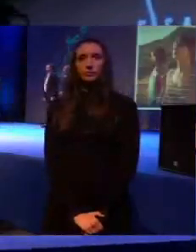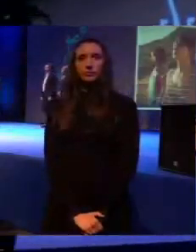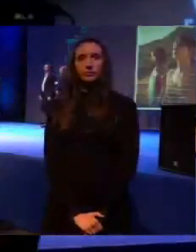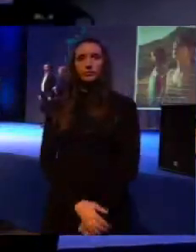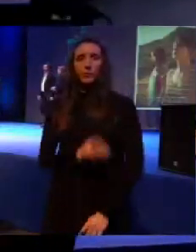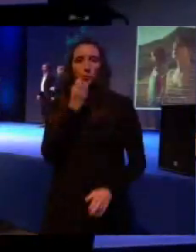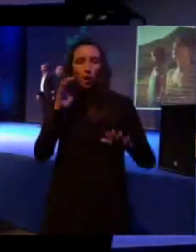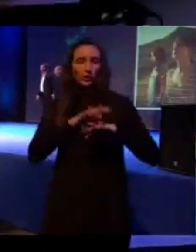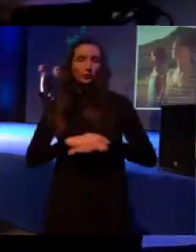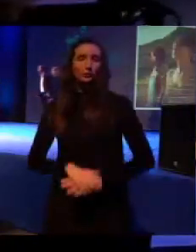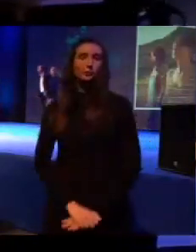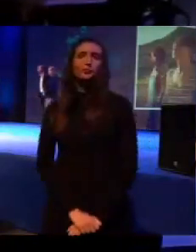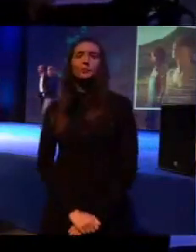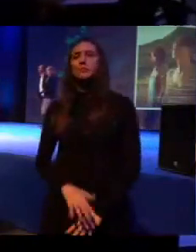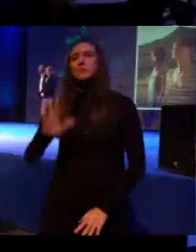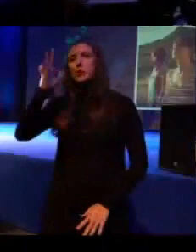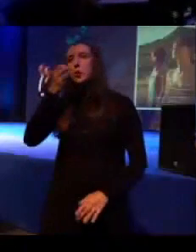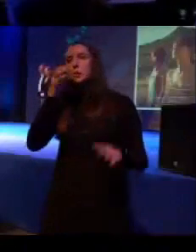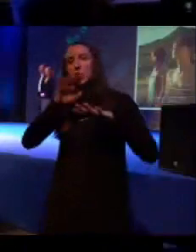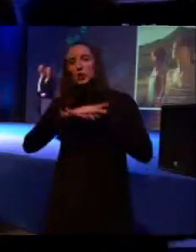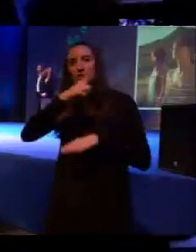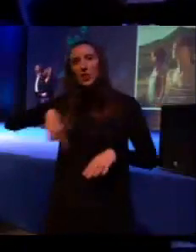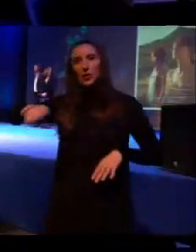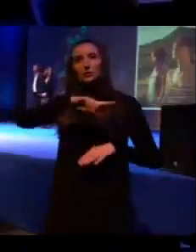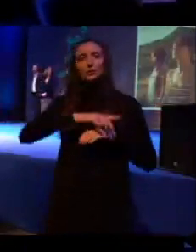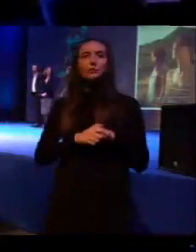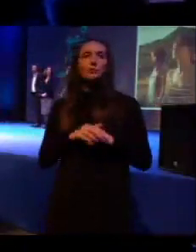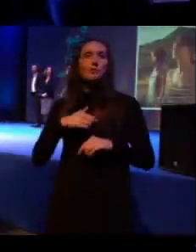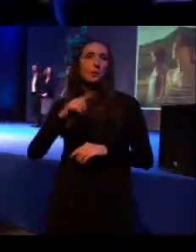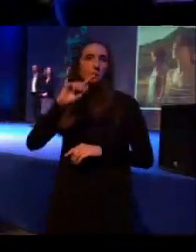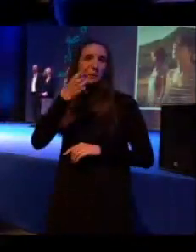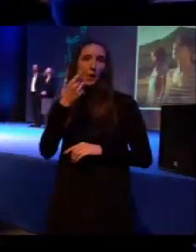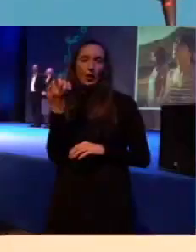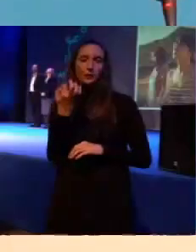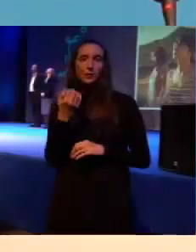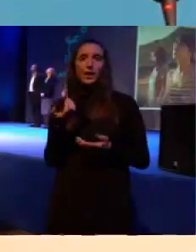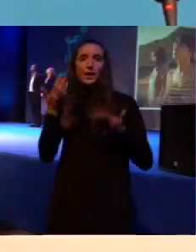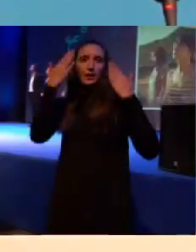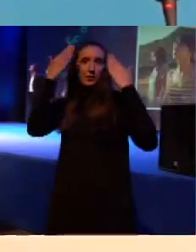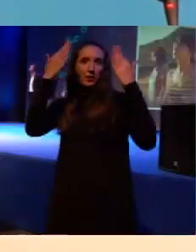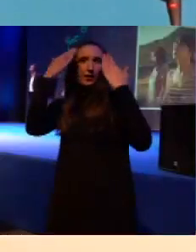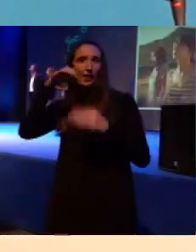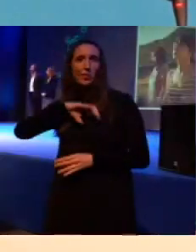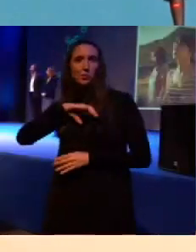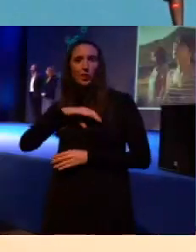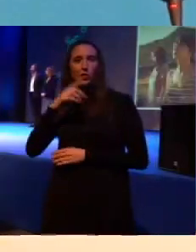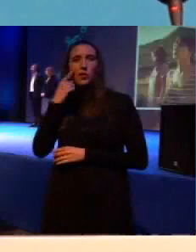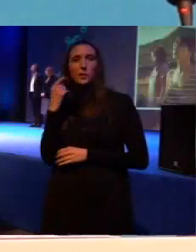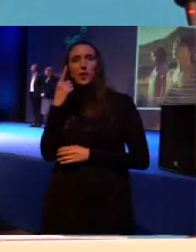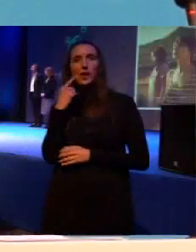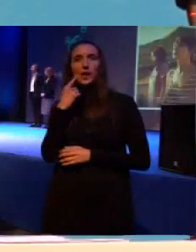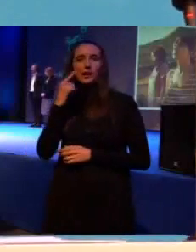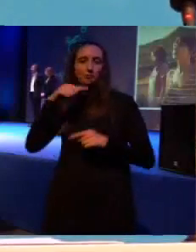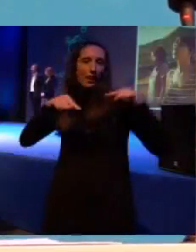Buenas noches. Hola, buenas noches a todos. Yo lo primero que quiero hacer es felicitar a Diputación de Almería y a